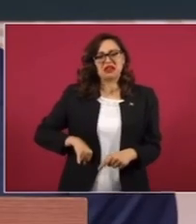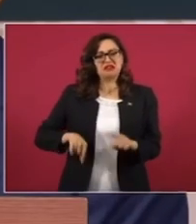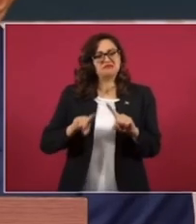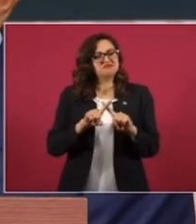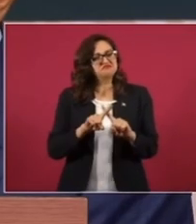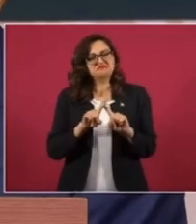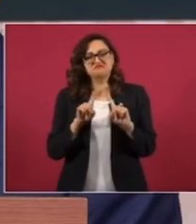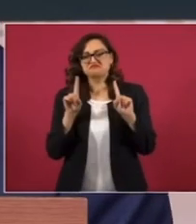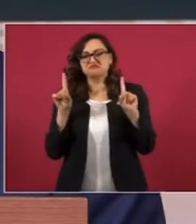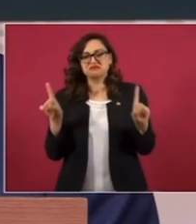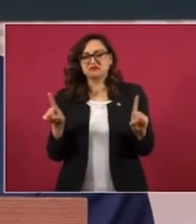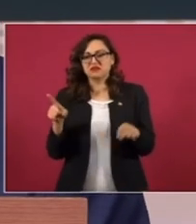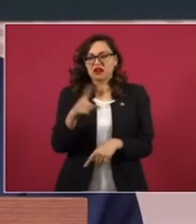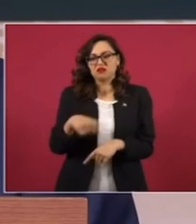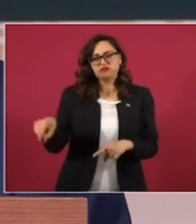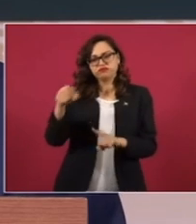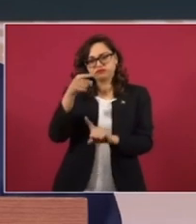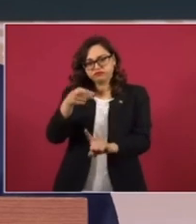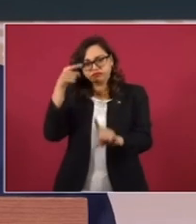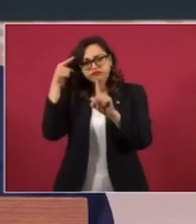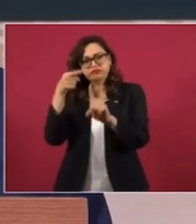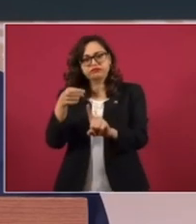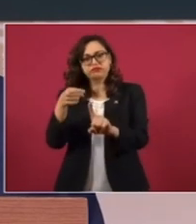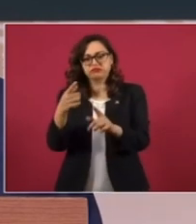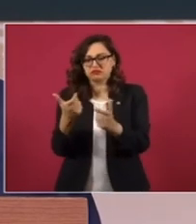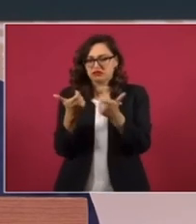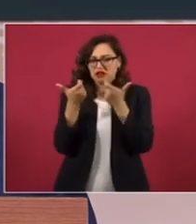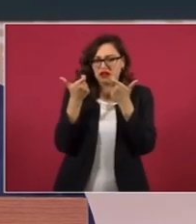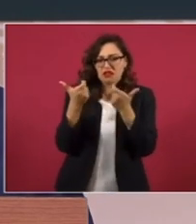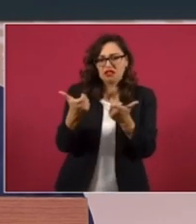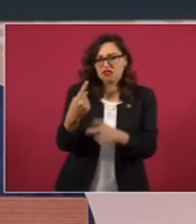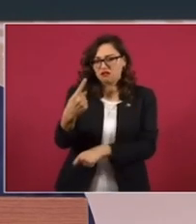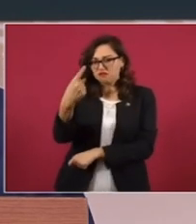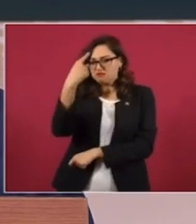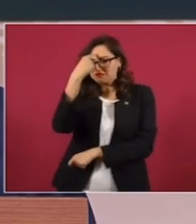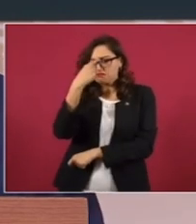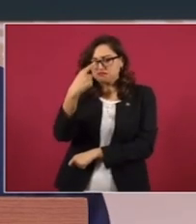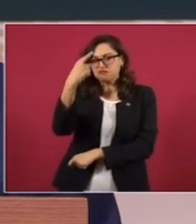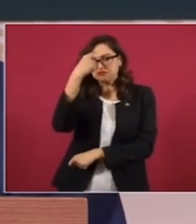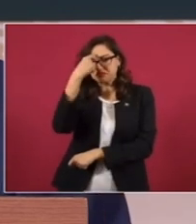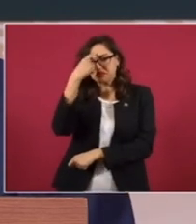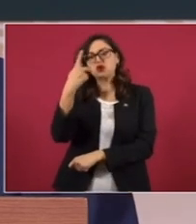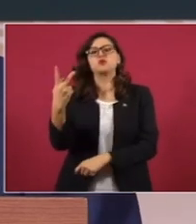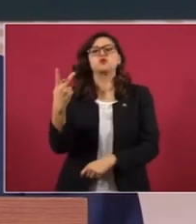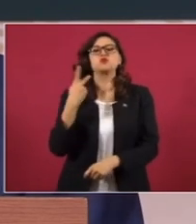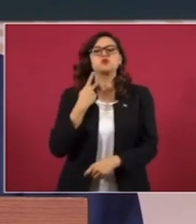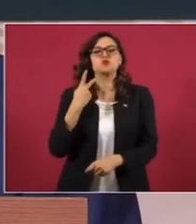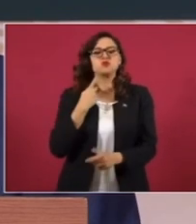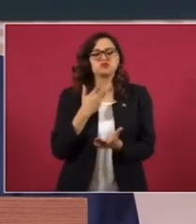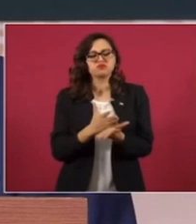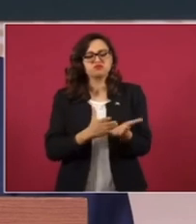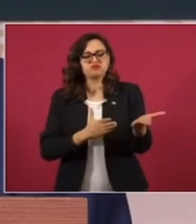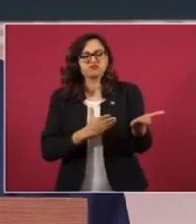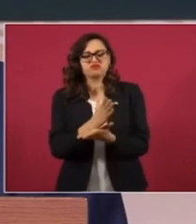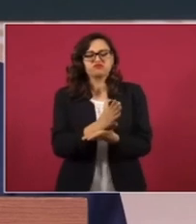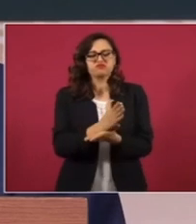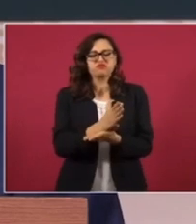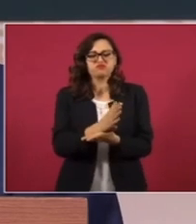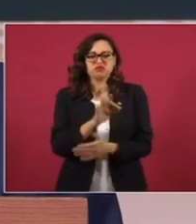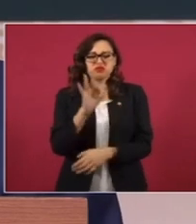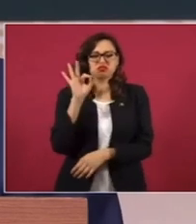o económico se esmeran en conducir la política hacia el